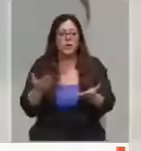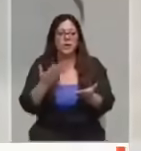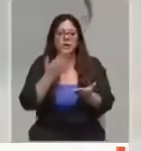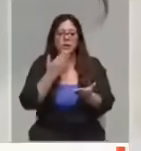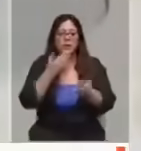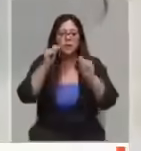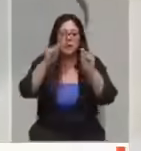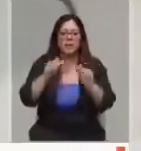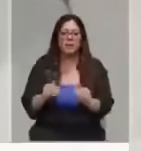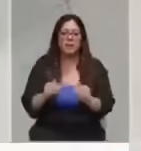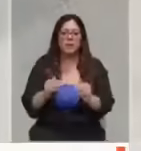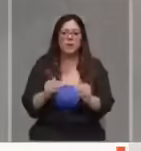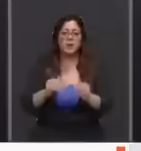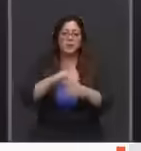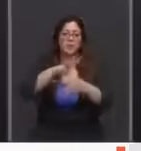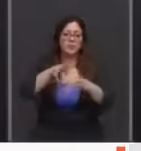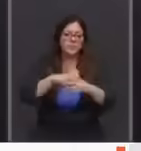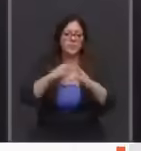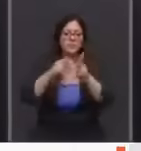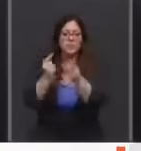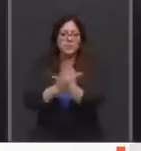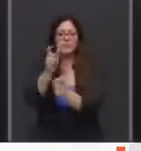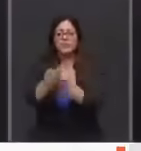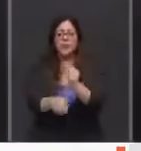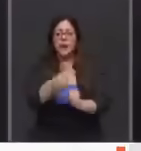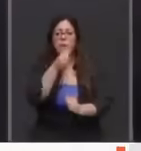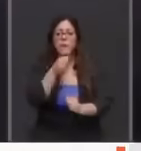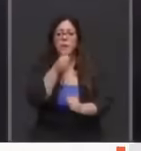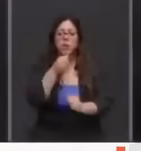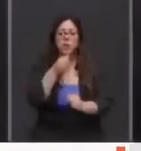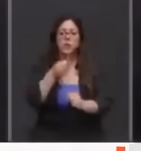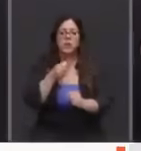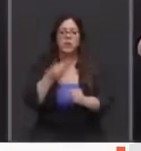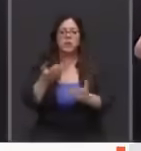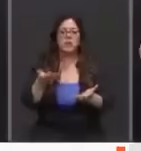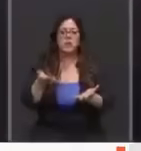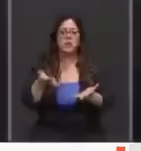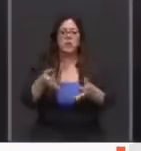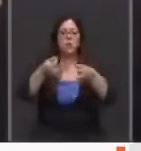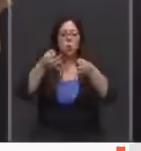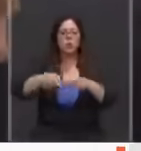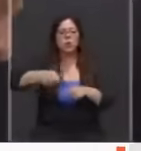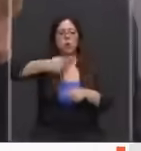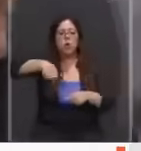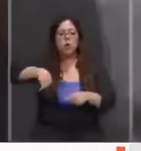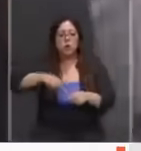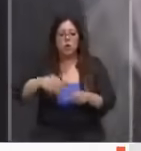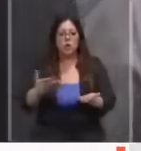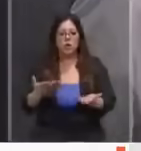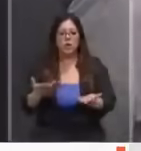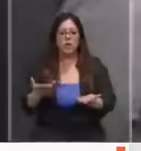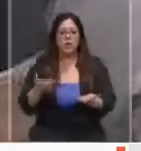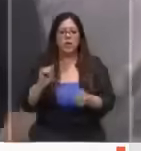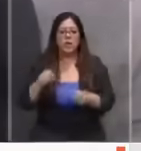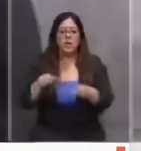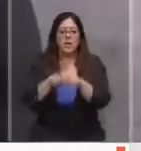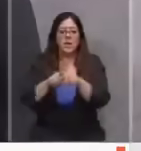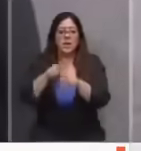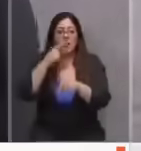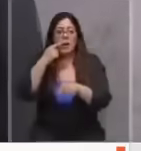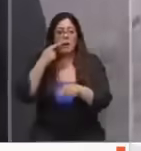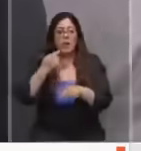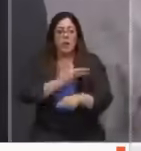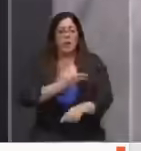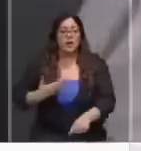misma gran familia. Los periodistas que han estado justamente con ellos. Sí, acá está el hermano del